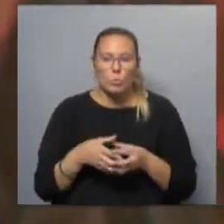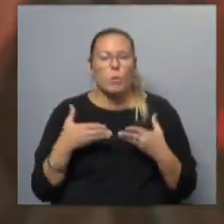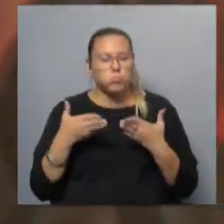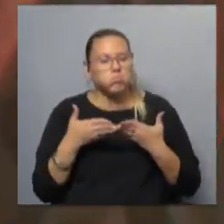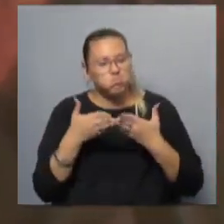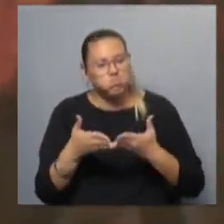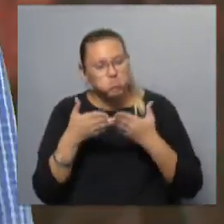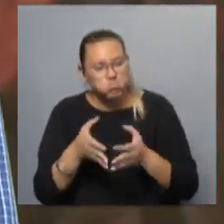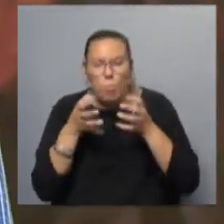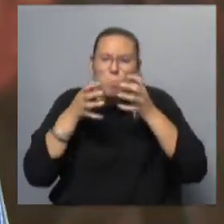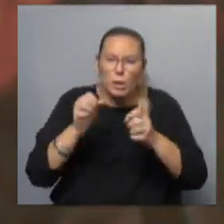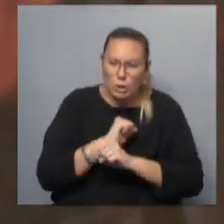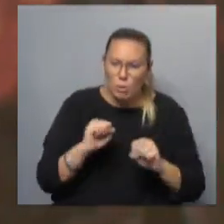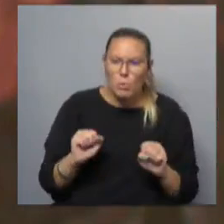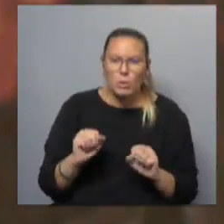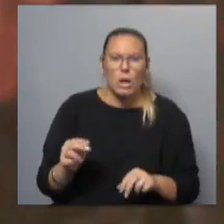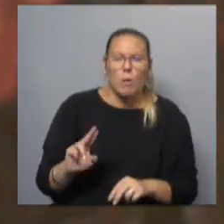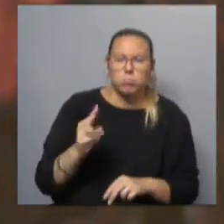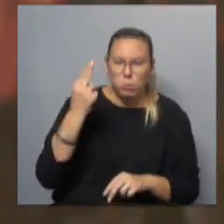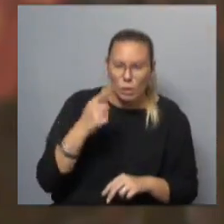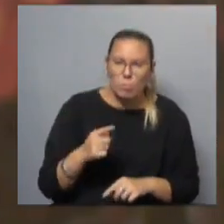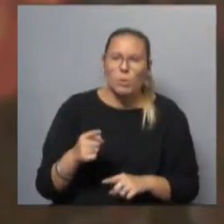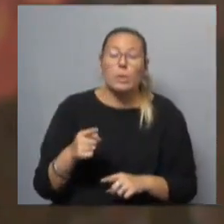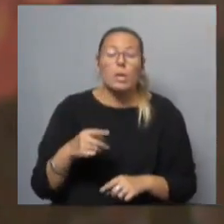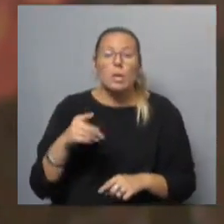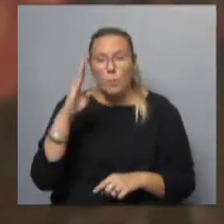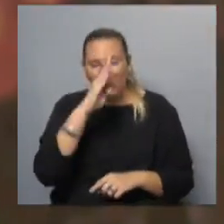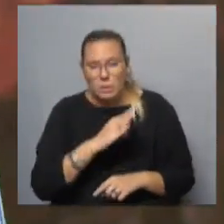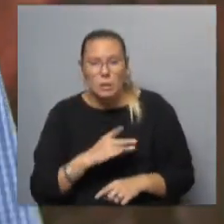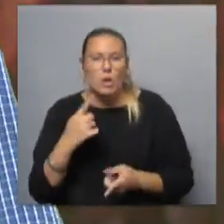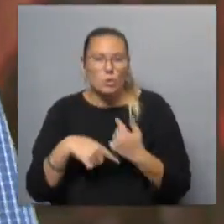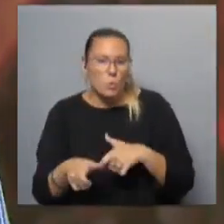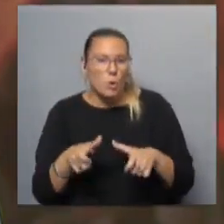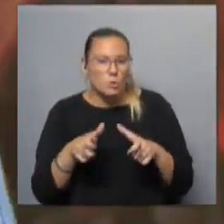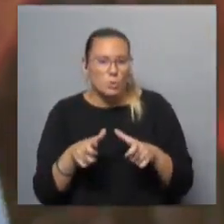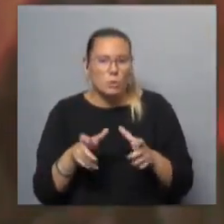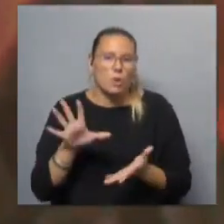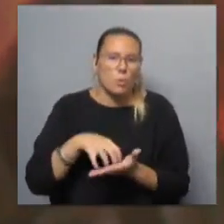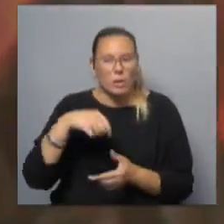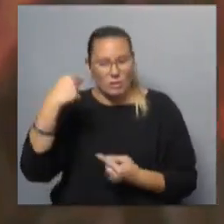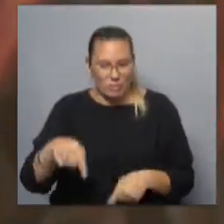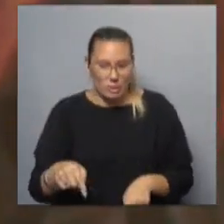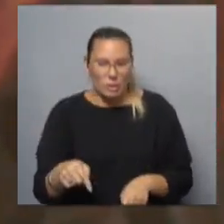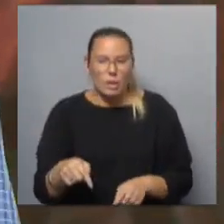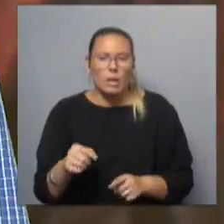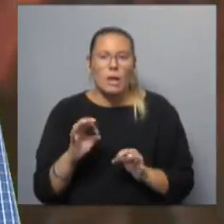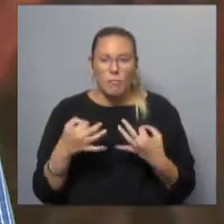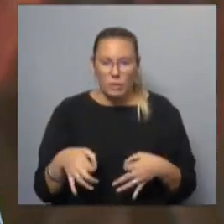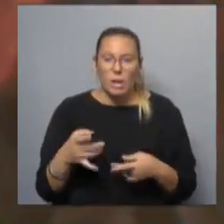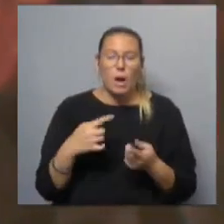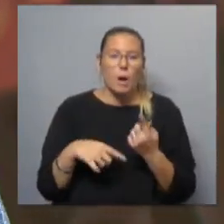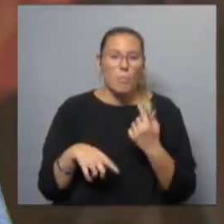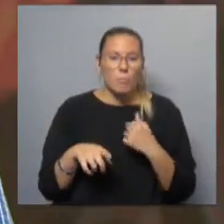y se arriesgó y podía haber caído en el medio del ejército brasileño y tuvo suerte y cayó en otro lugar. Todo eso es real.